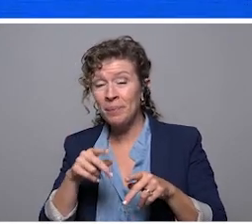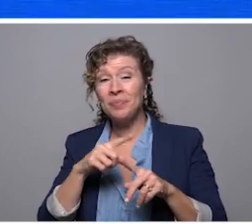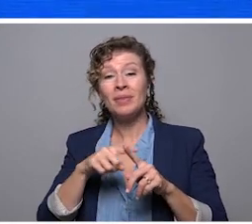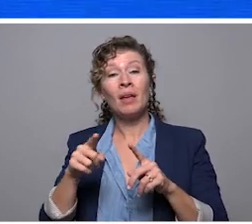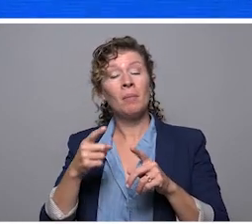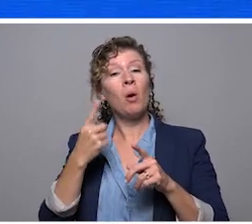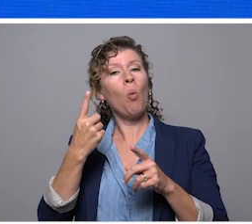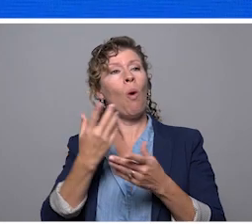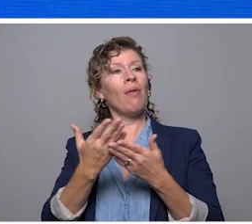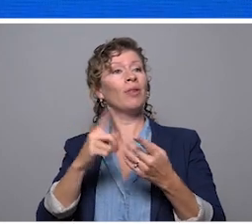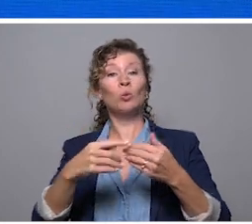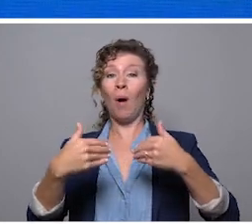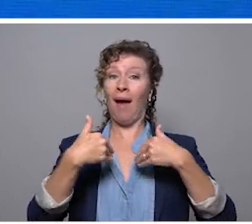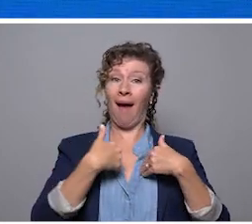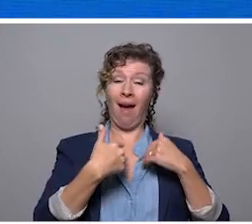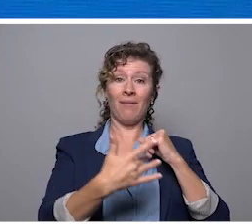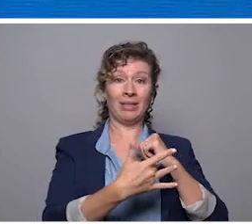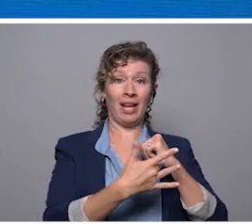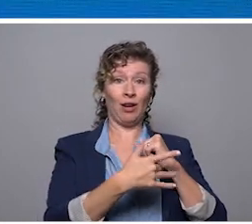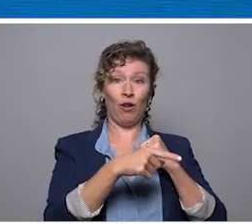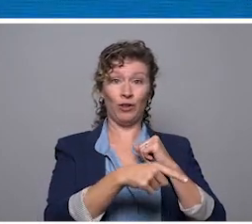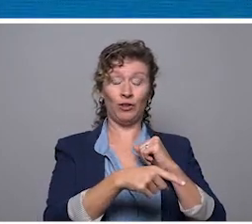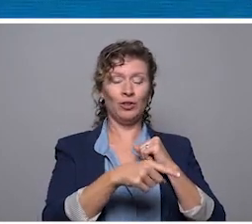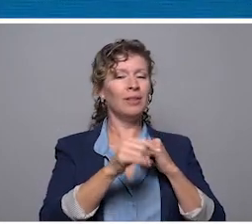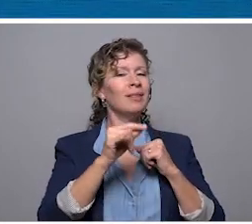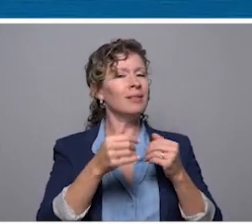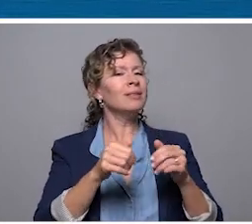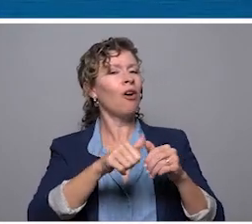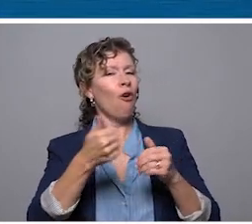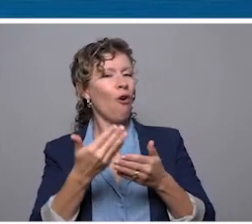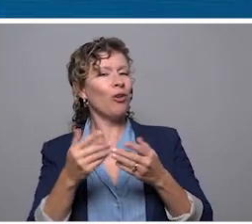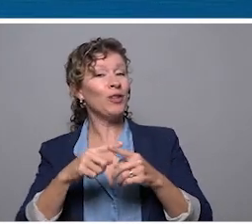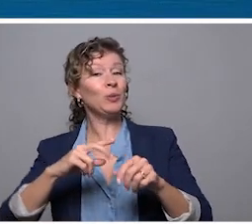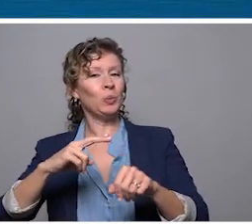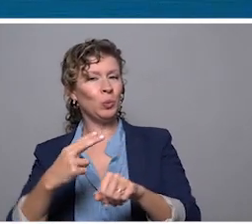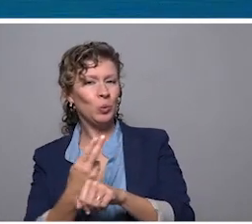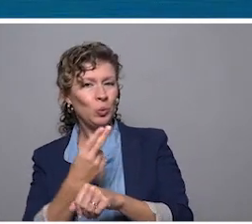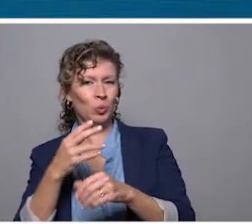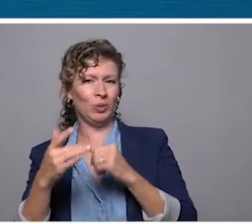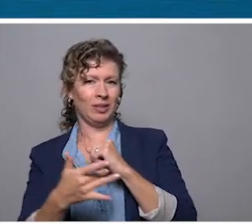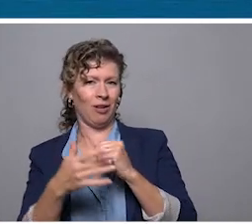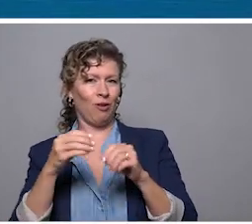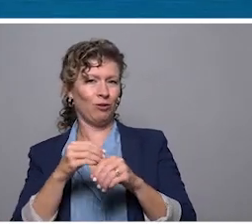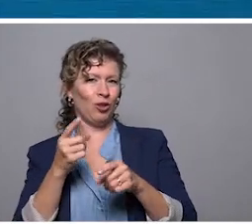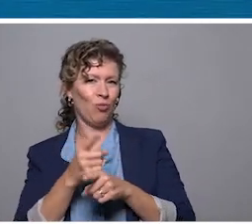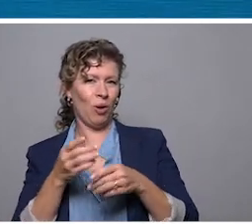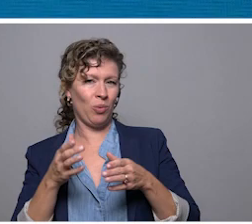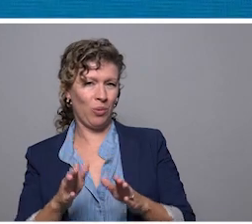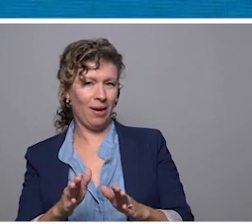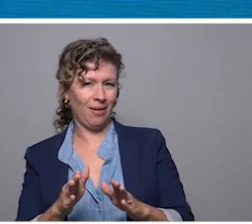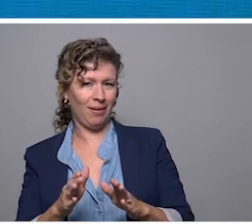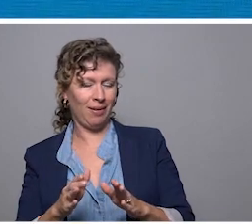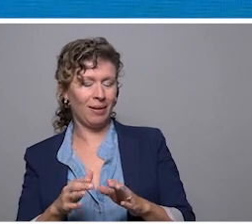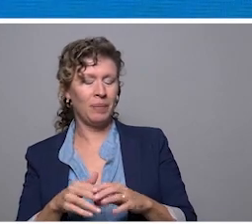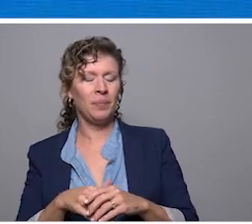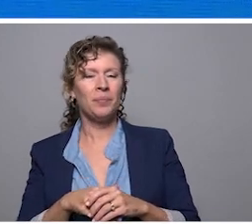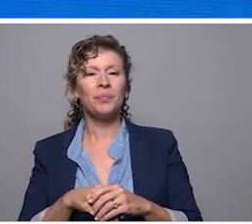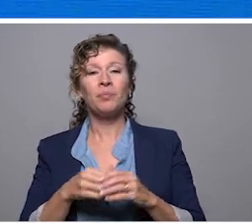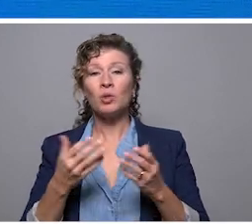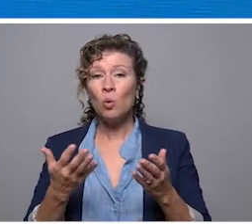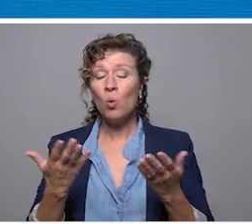tecnología y otra cosa es usarla adecuadamente entonces lo que hoy se